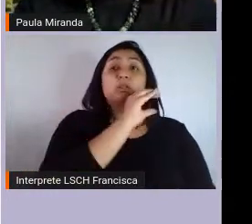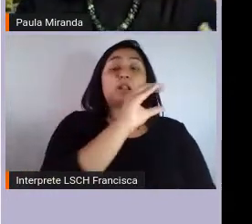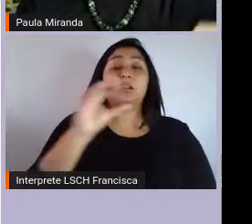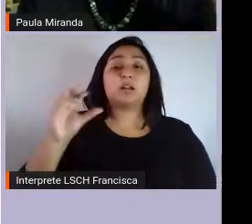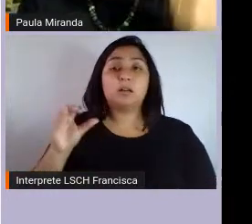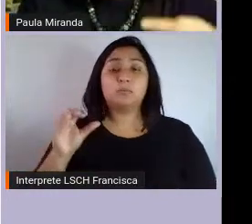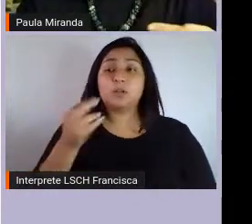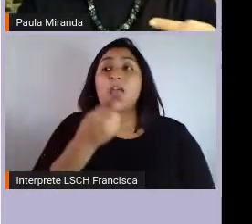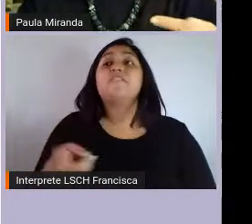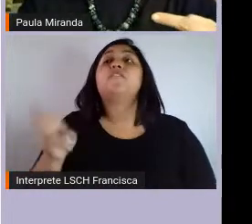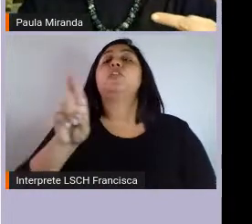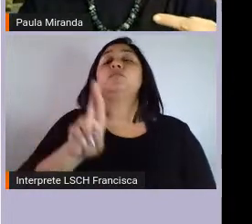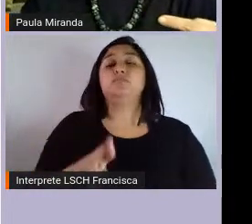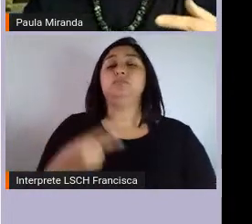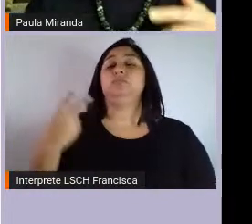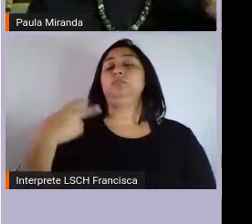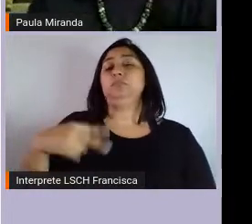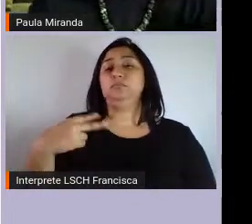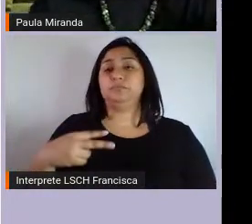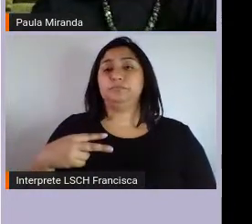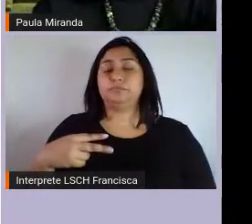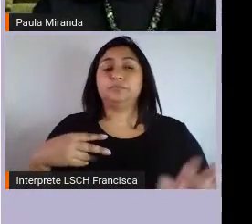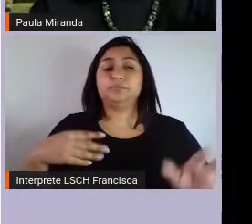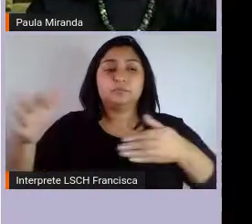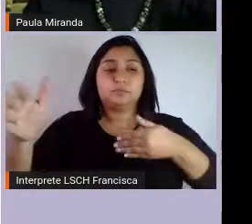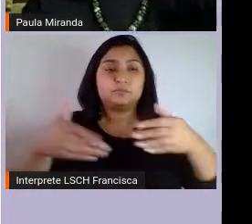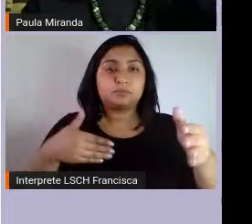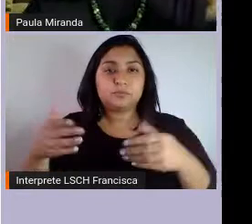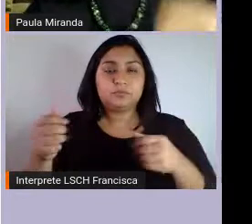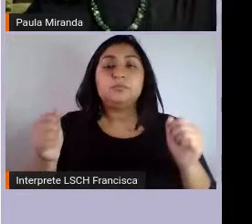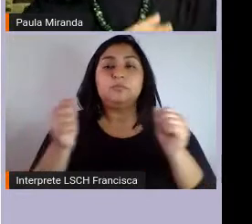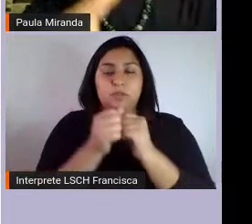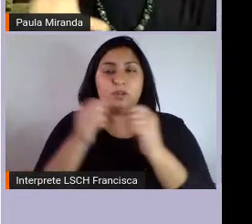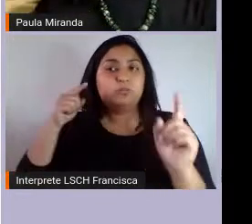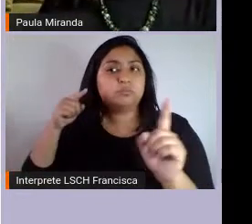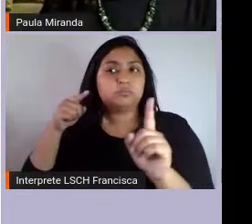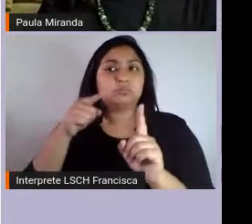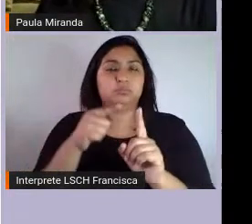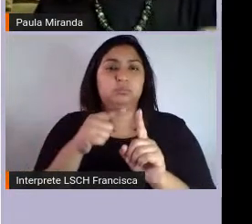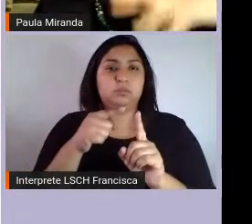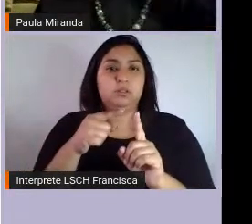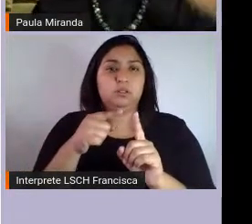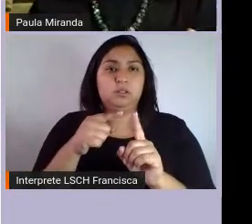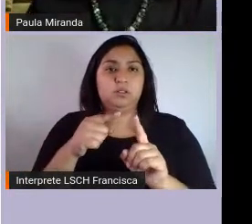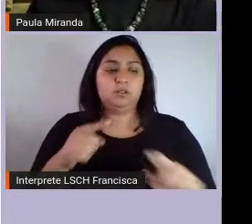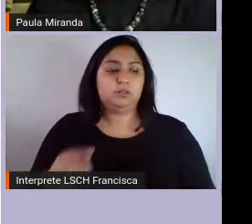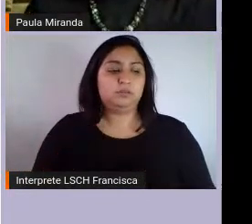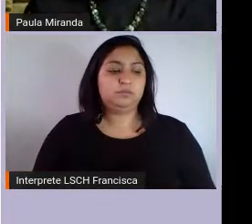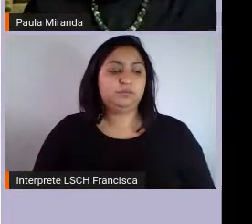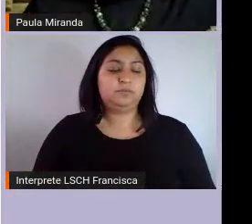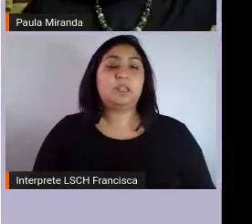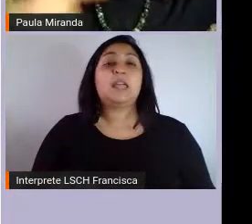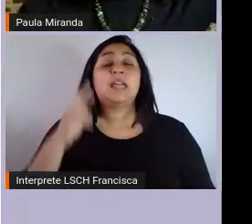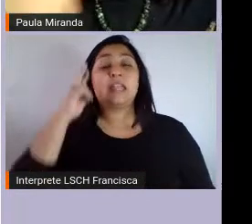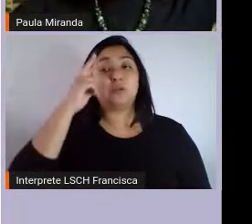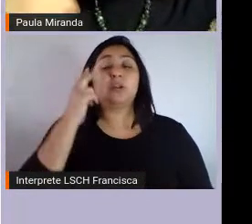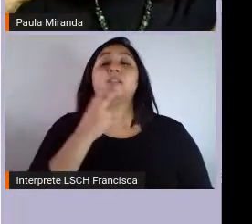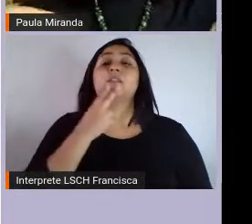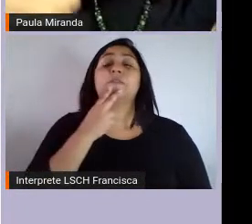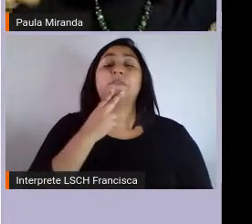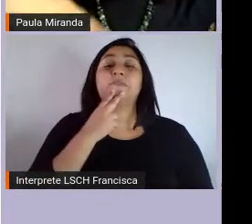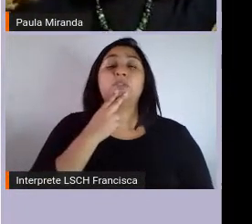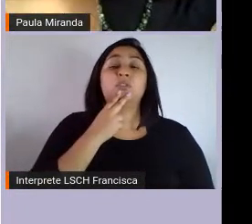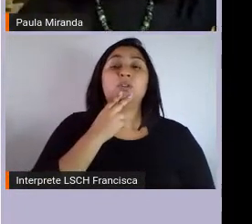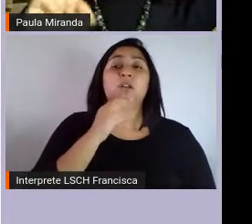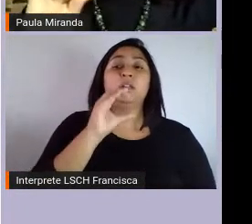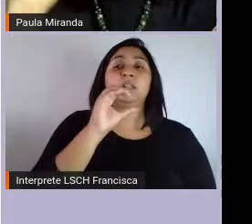empezar a recopilar intencionadamente ahora, porque lo conoció cuando niña, por eso ustedes aquí acá toda su infancia entre Chillán y Lautaro, con unos